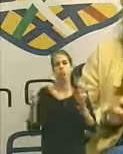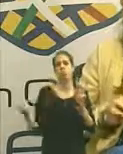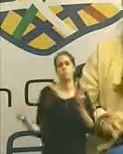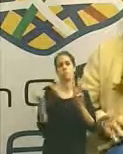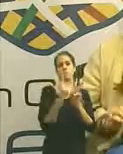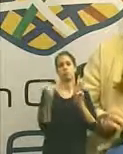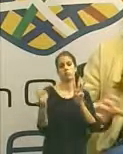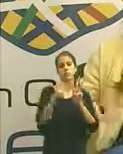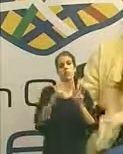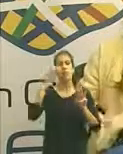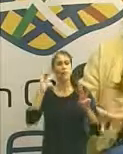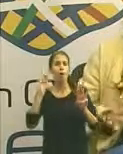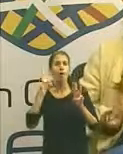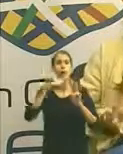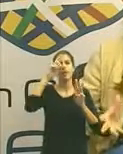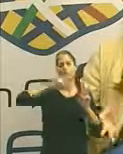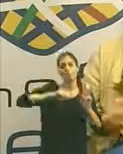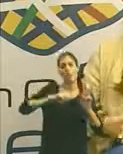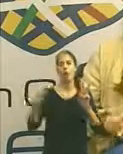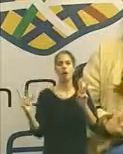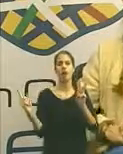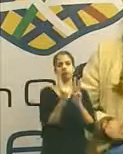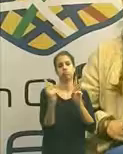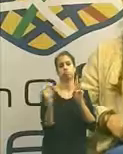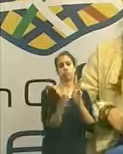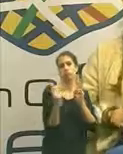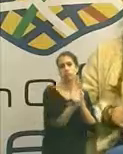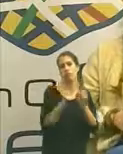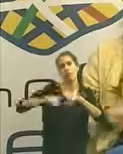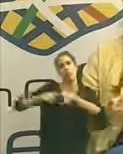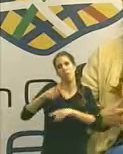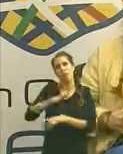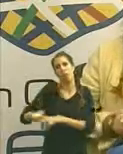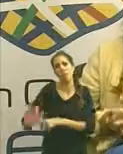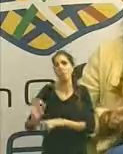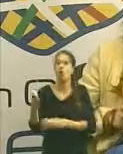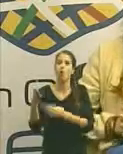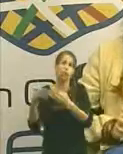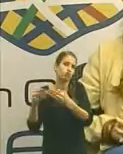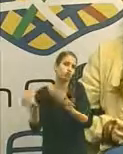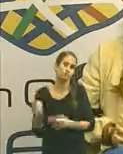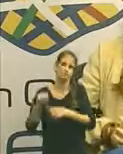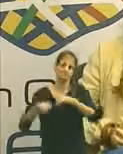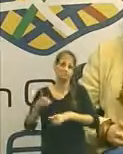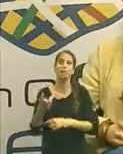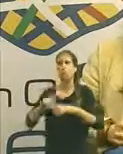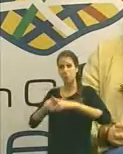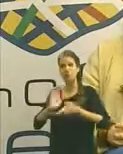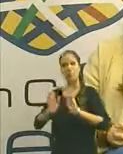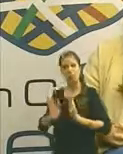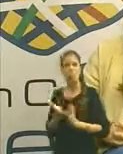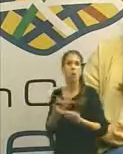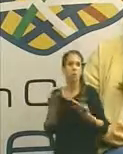día lo coge la pedagoga, otro la psicóloga, dependiendo de cada niño siempre, de cada usuario. Uh-huh. De la terapia un poco que se